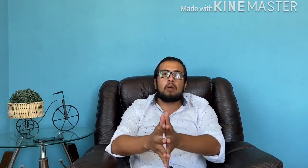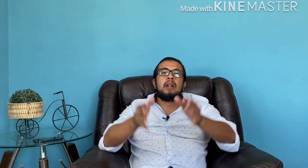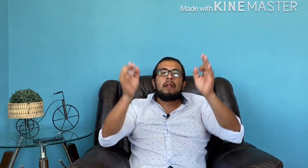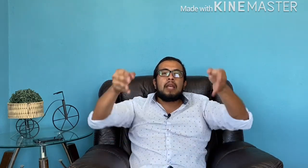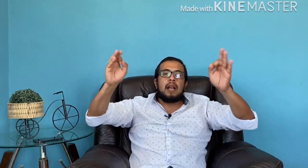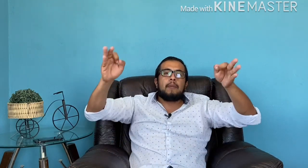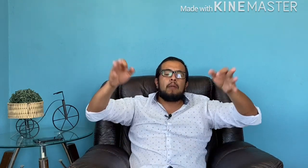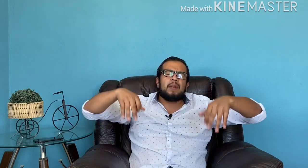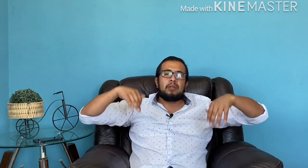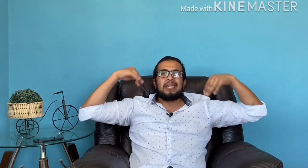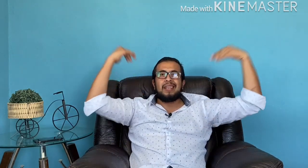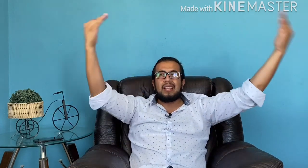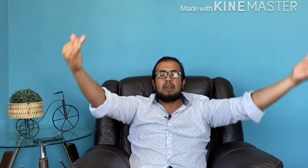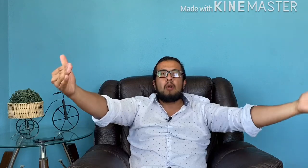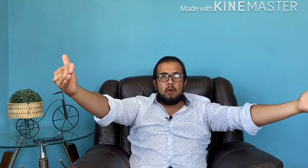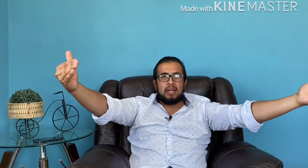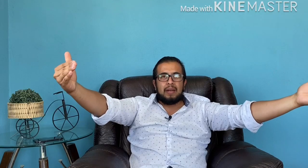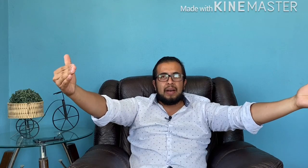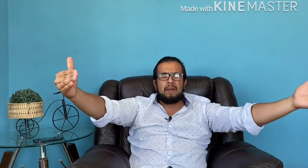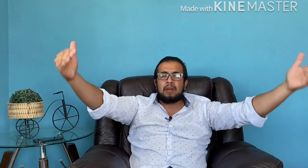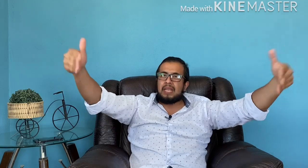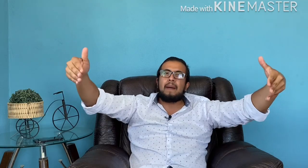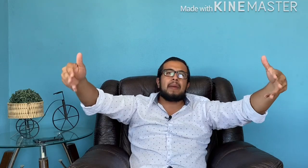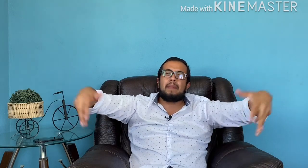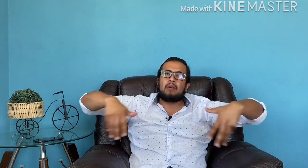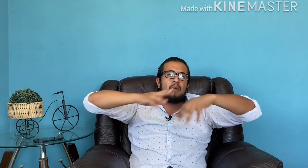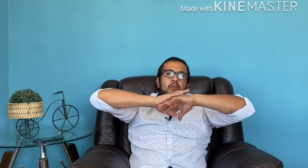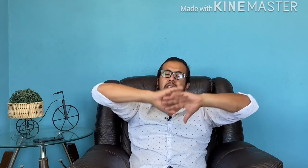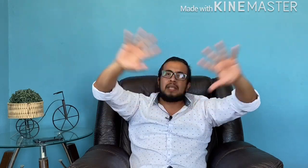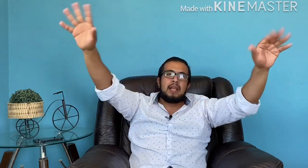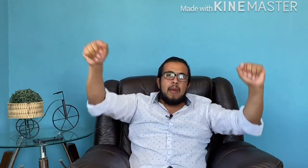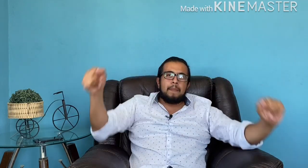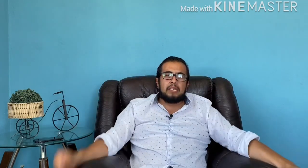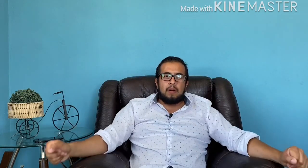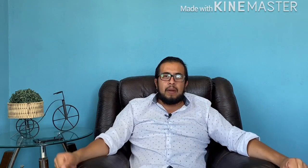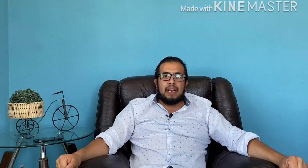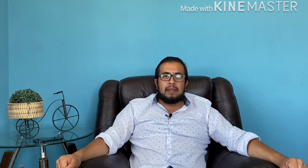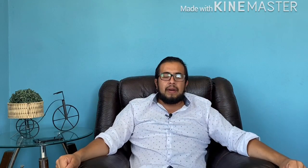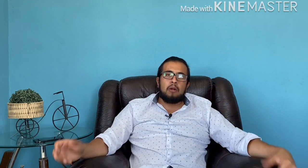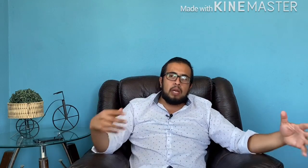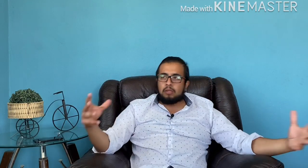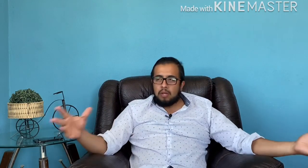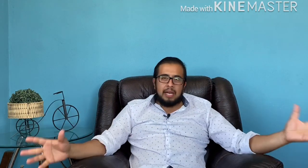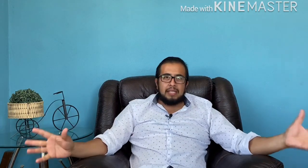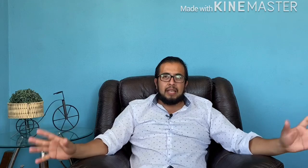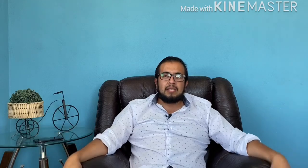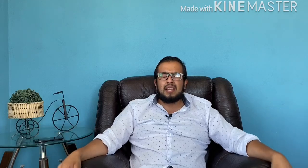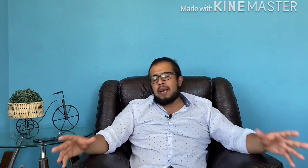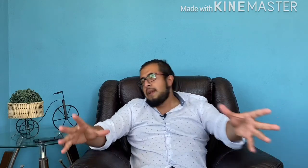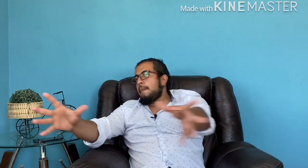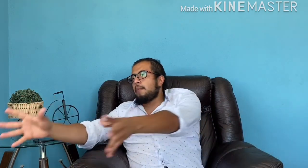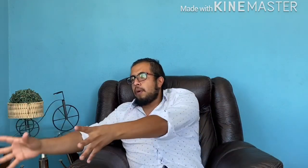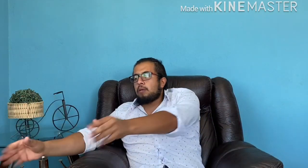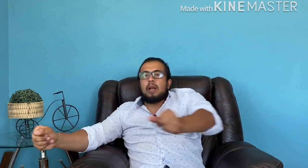mamá, tutor, tiene la preocupación de si tiene que ir o no a trabajar, porque ya me veo como muchas empresas van a obligar a trabajar, aunque esto diga, etcétera,